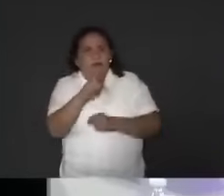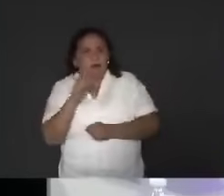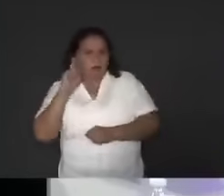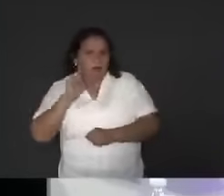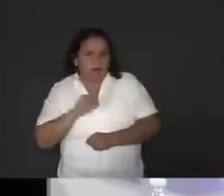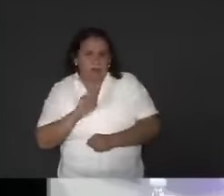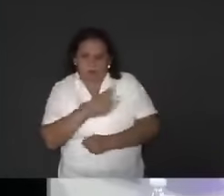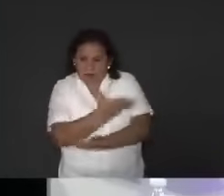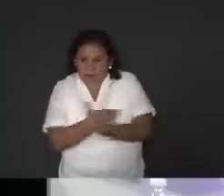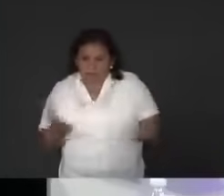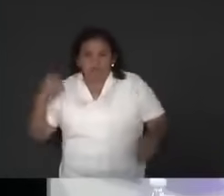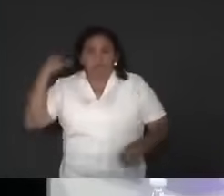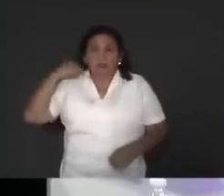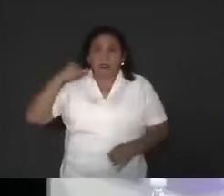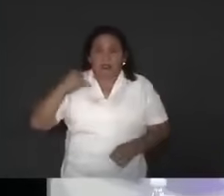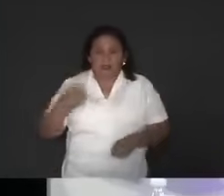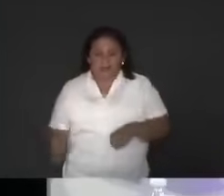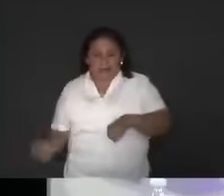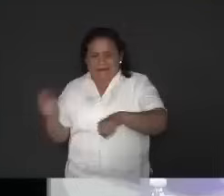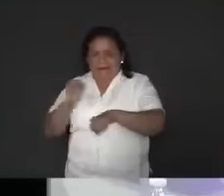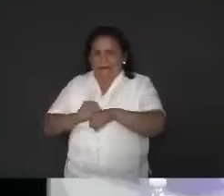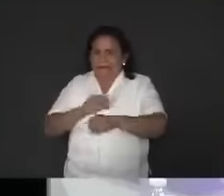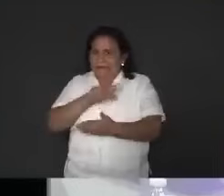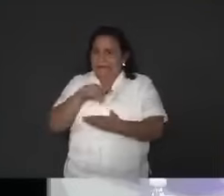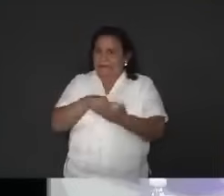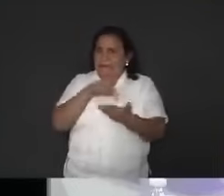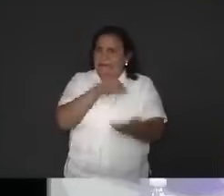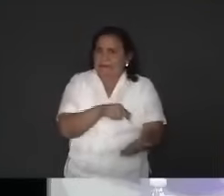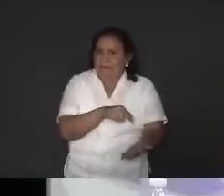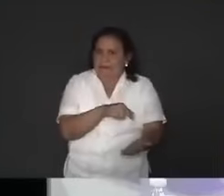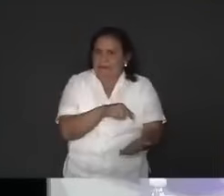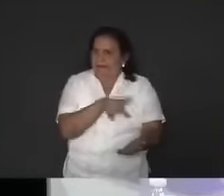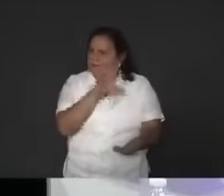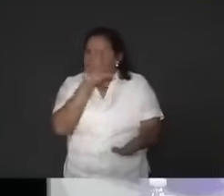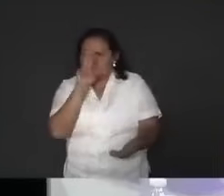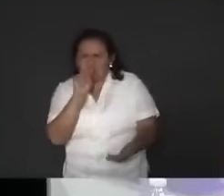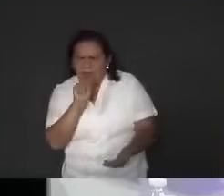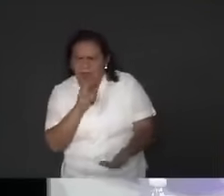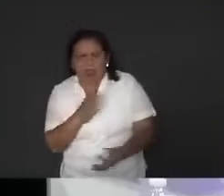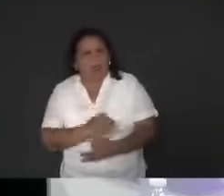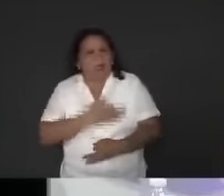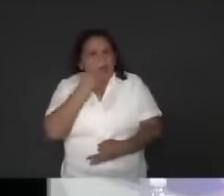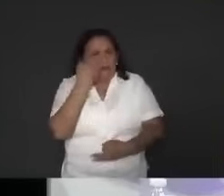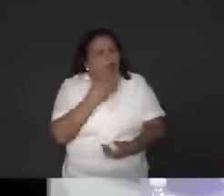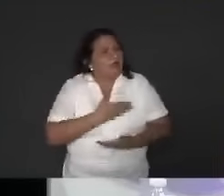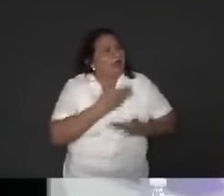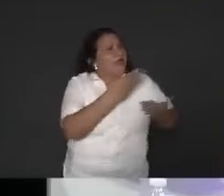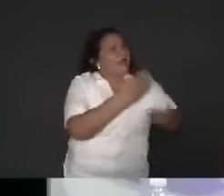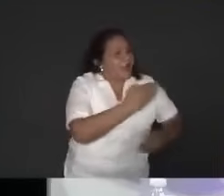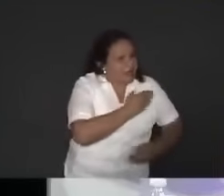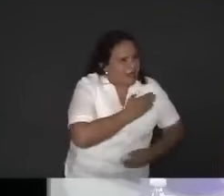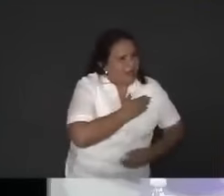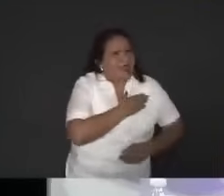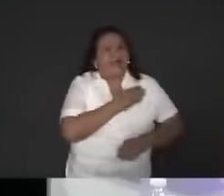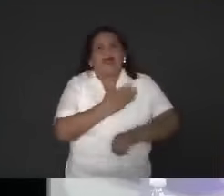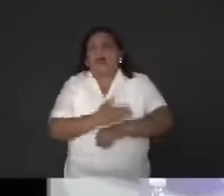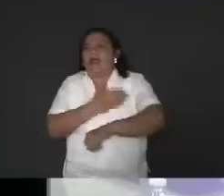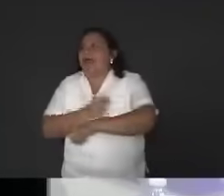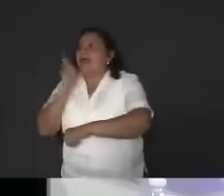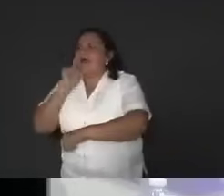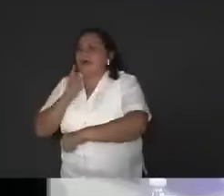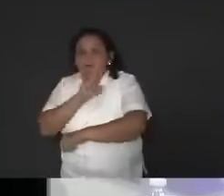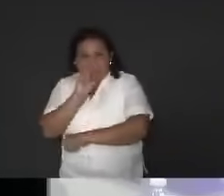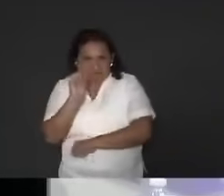mujeres de nuestro estado y ponerlas al centro. Tampoco se trata de flores y qué buena es y me acompaña mi esposa a todos